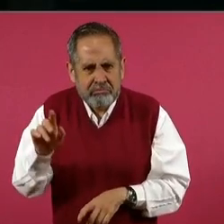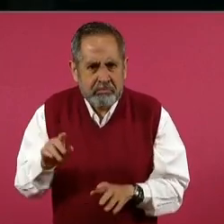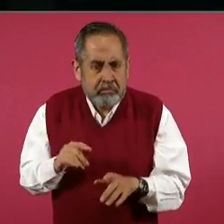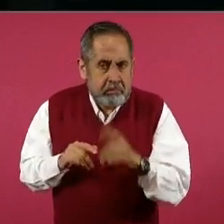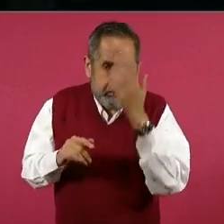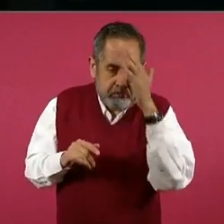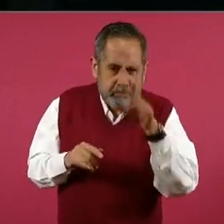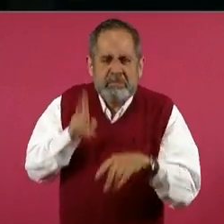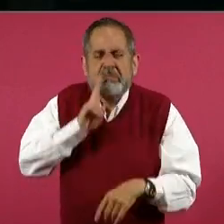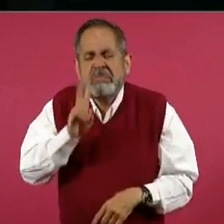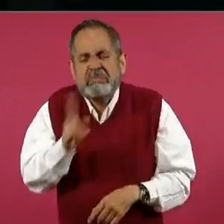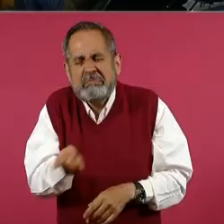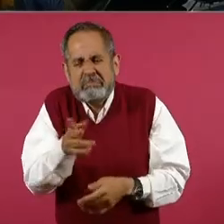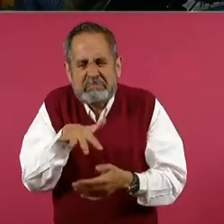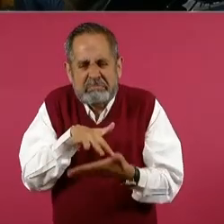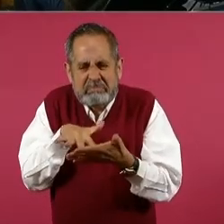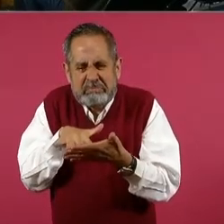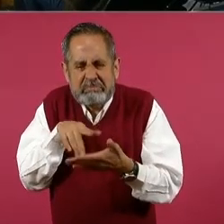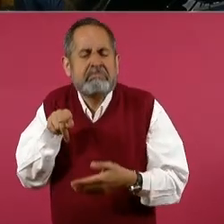Creo que no. A ver, busquen ahí.